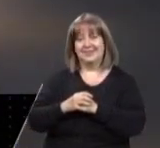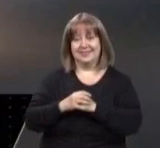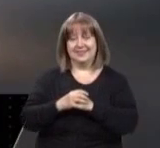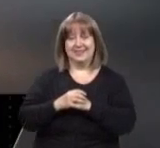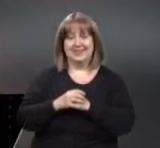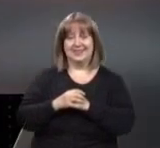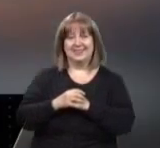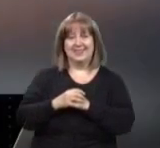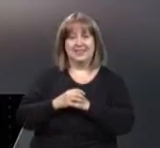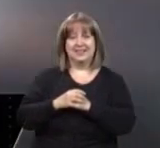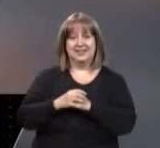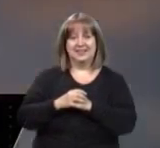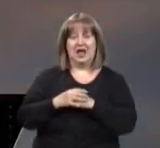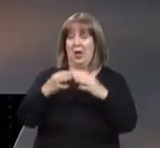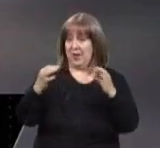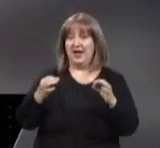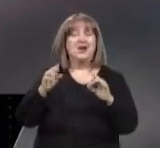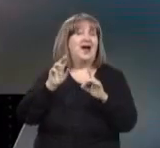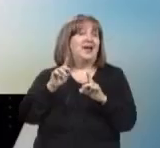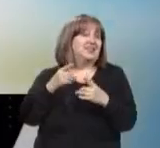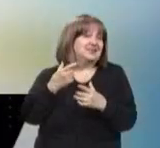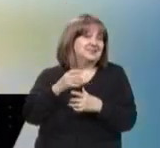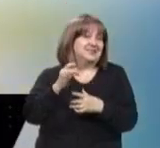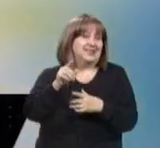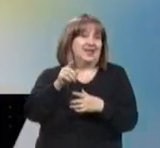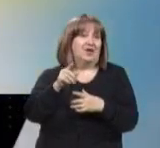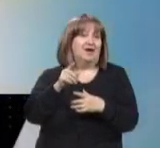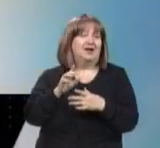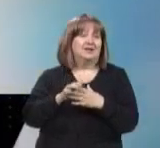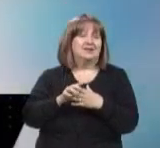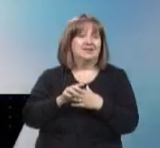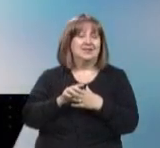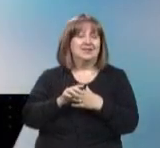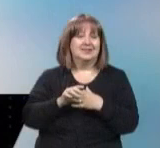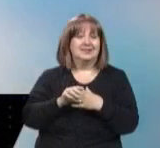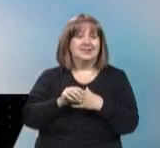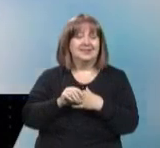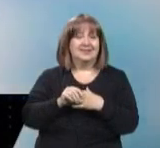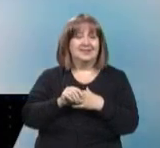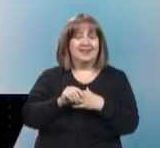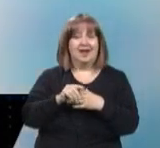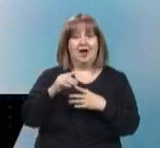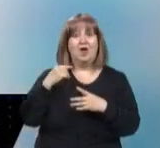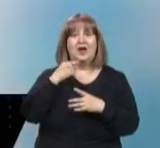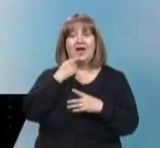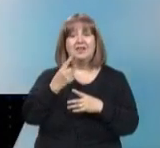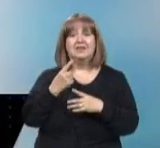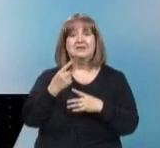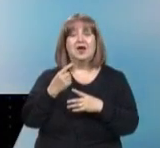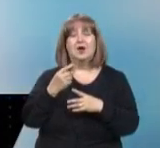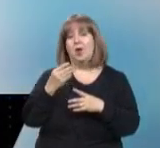Gigante, quise decir. Impresionante. Bueno, bueno ahí está lo que entonces. Está despertando. Qué susto, ahora lo vamos a hablar con Tanito, que con el